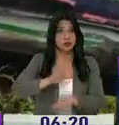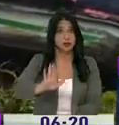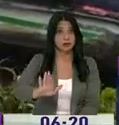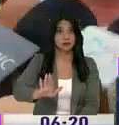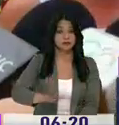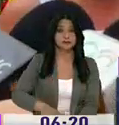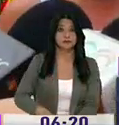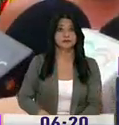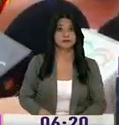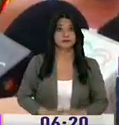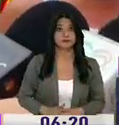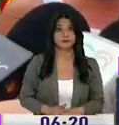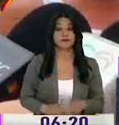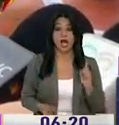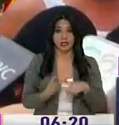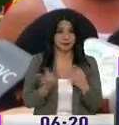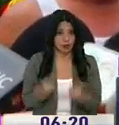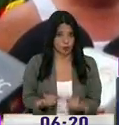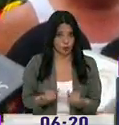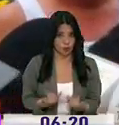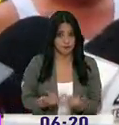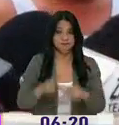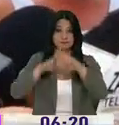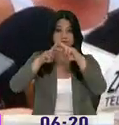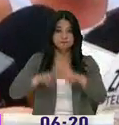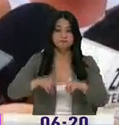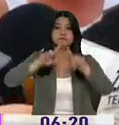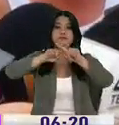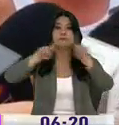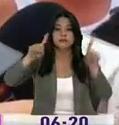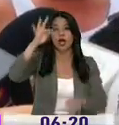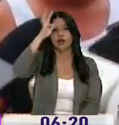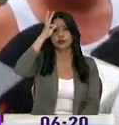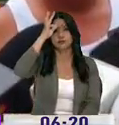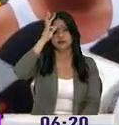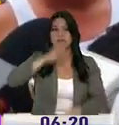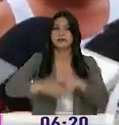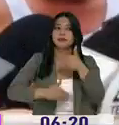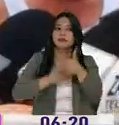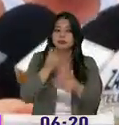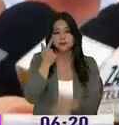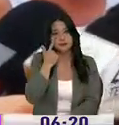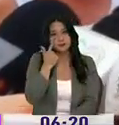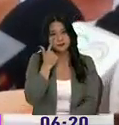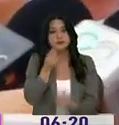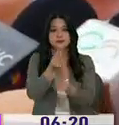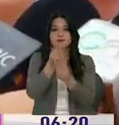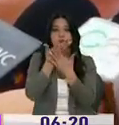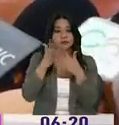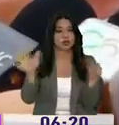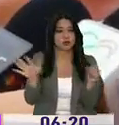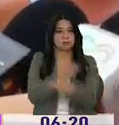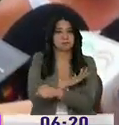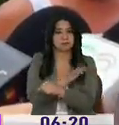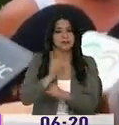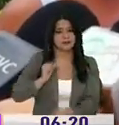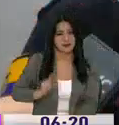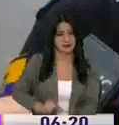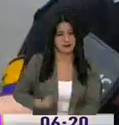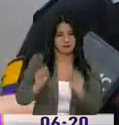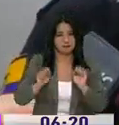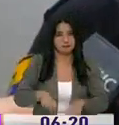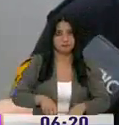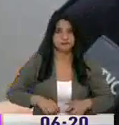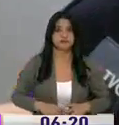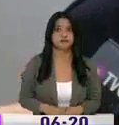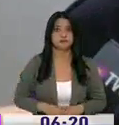momento. Se está haciendo la verificación en diferentes casas de salud. Esperemos que más adelante podamos tener ya una información más fidedigna. No se encuentra